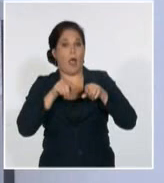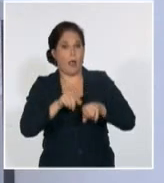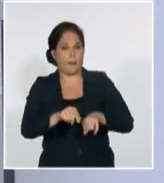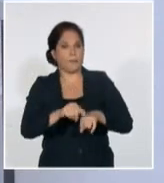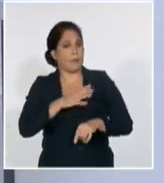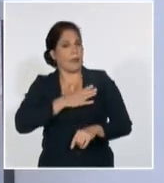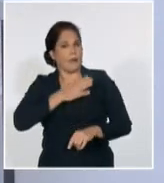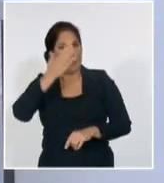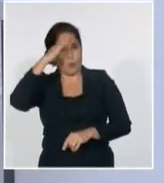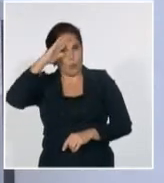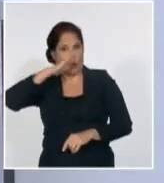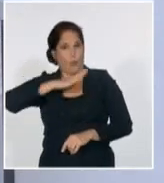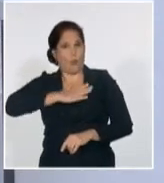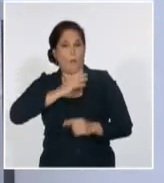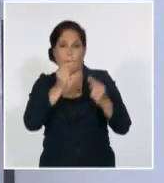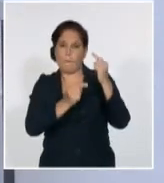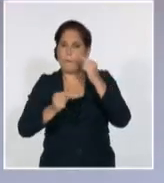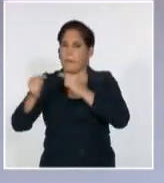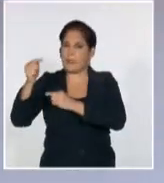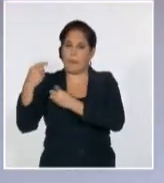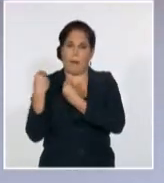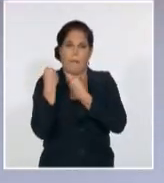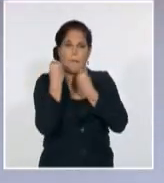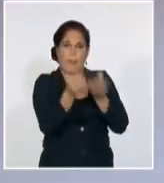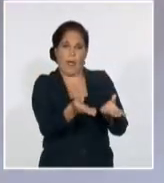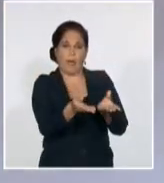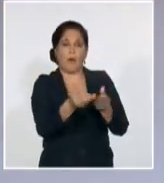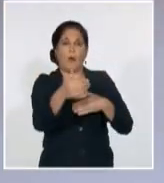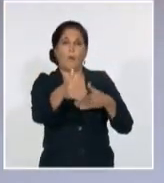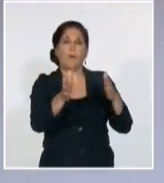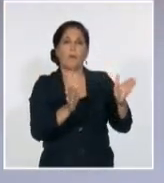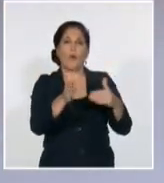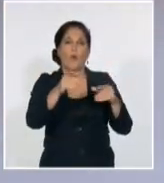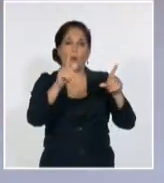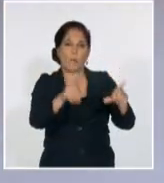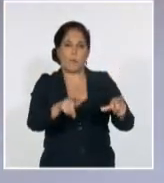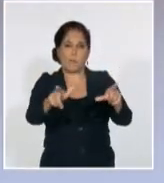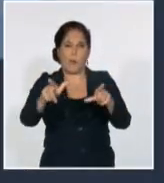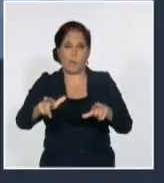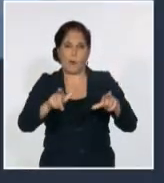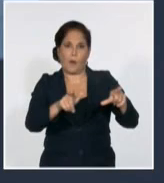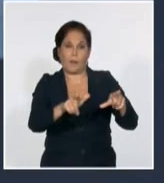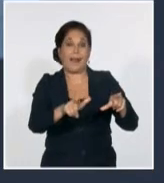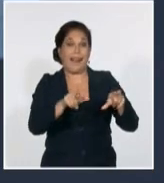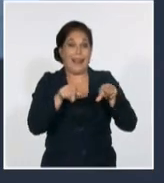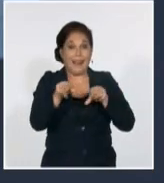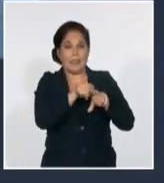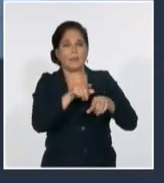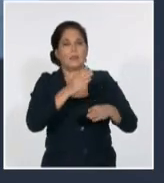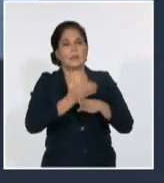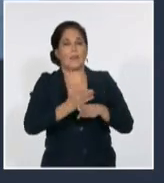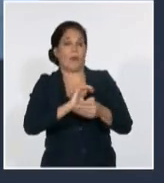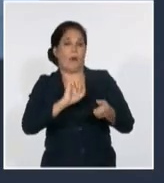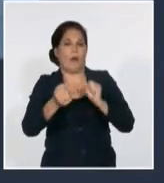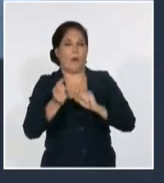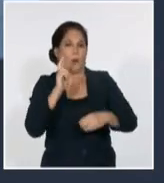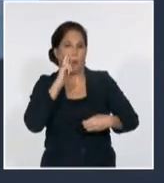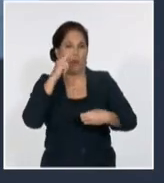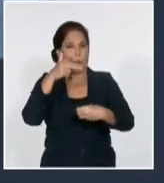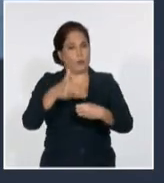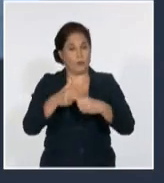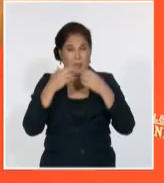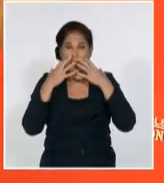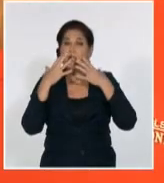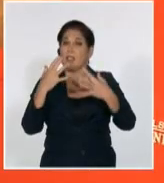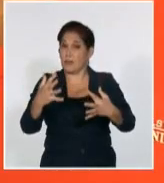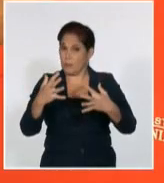cubana Copextel es la principal proveedora de los módulos de paneles solares, cuya instalación representa un ahorro energético significativo para